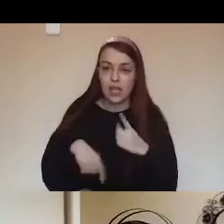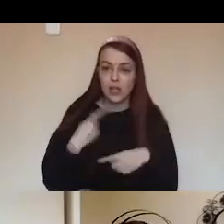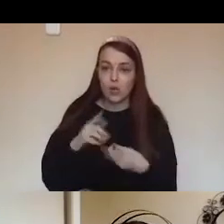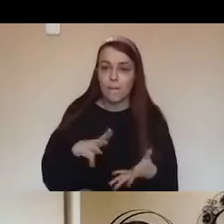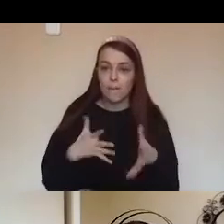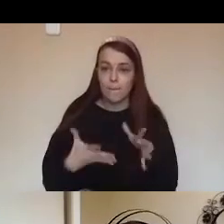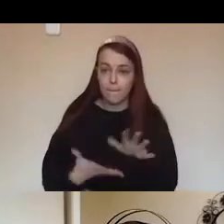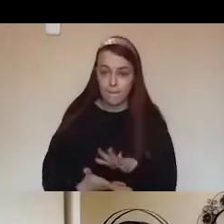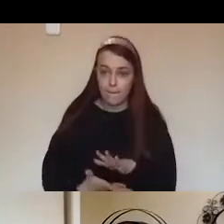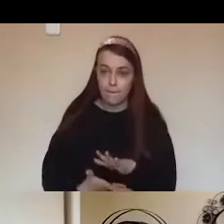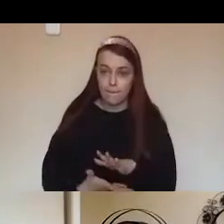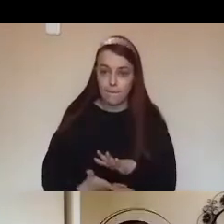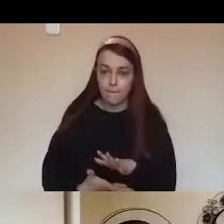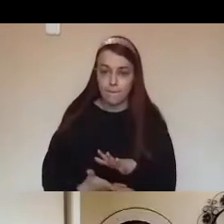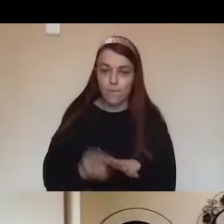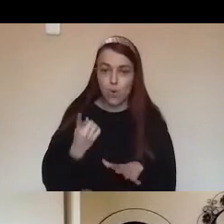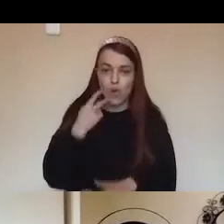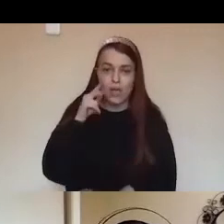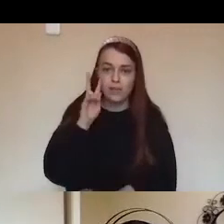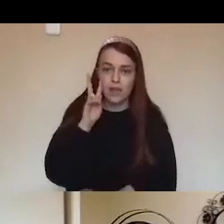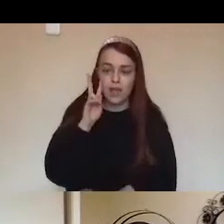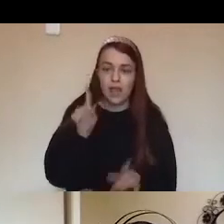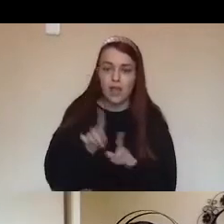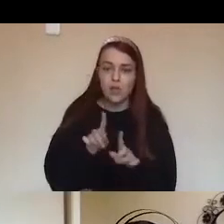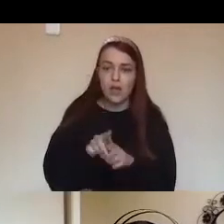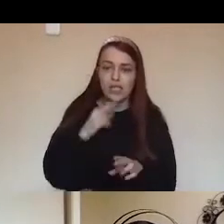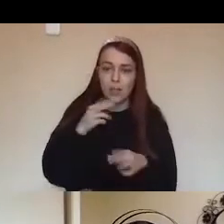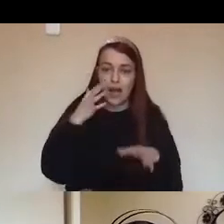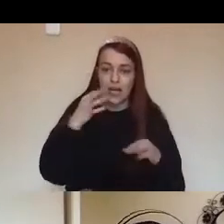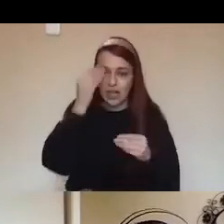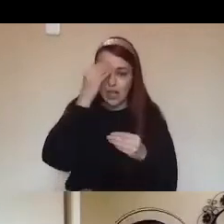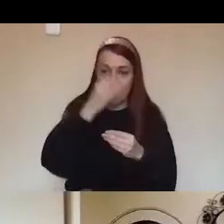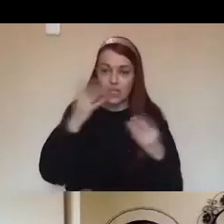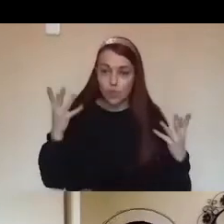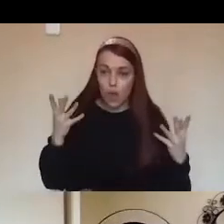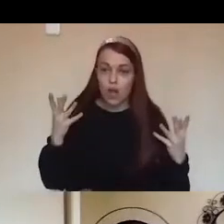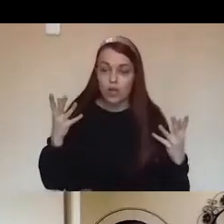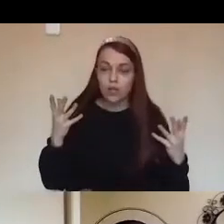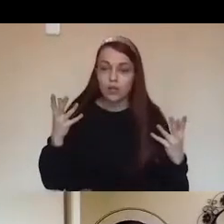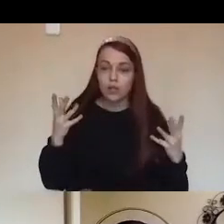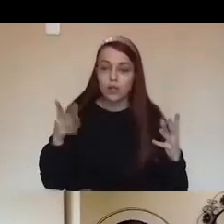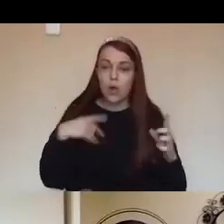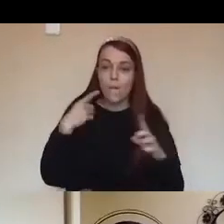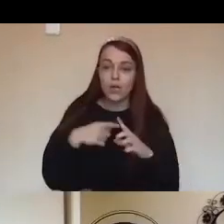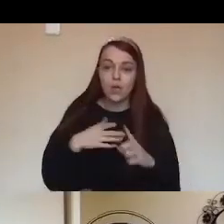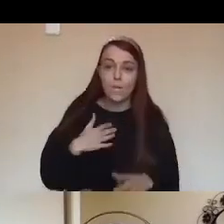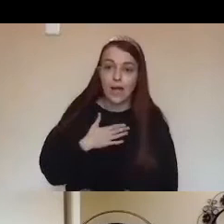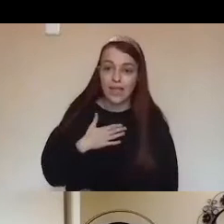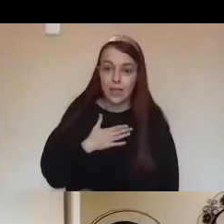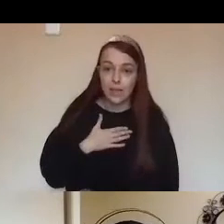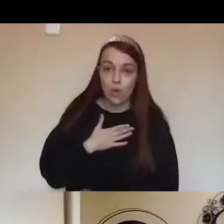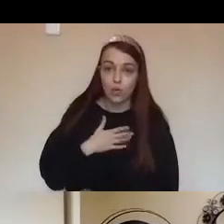a una experiencia de realidad virtual para que para tomar ese gran patrimonio y